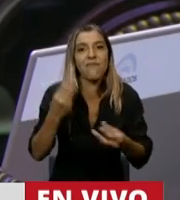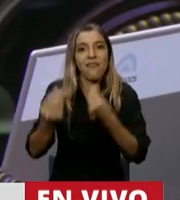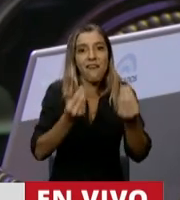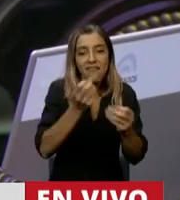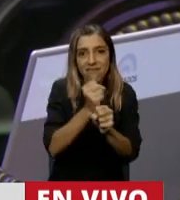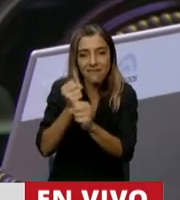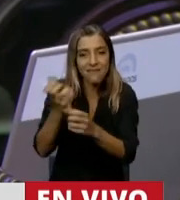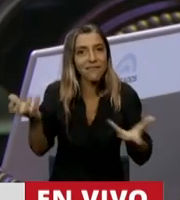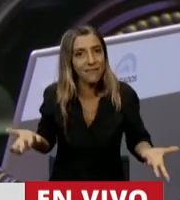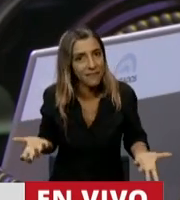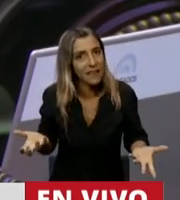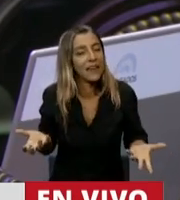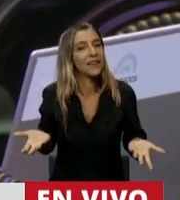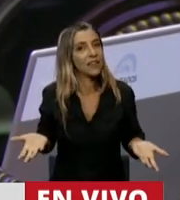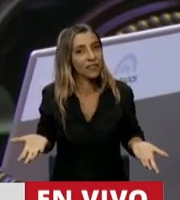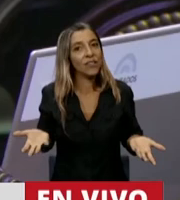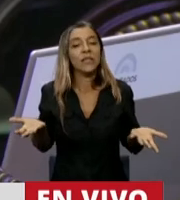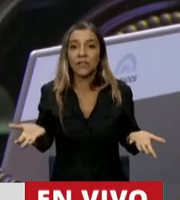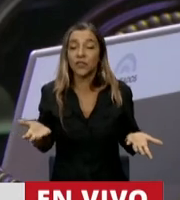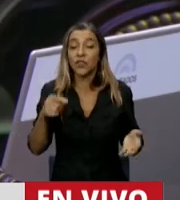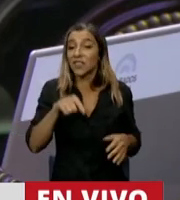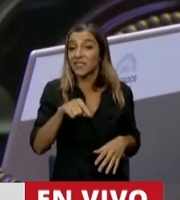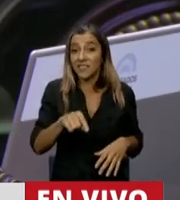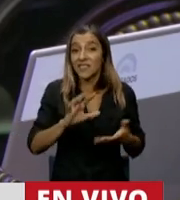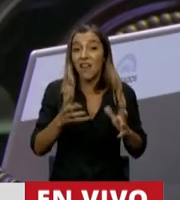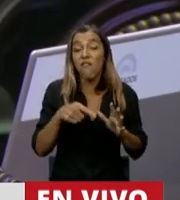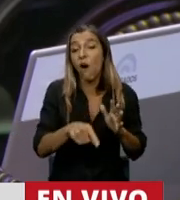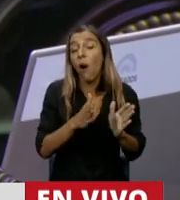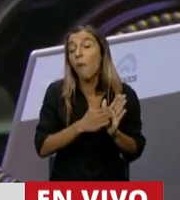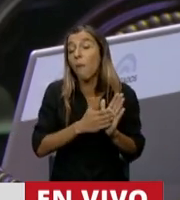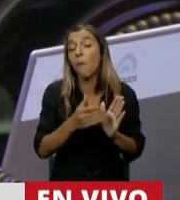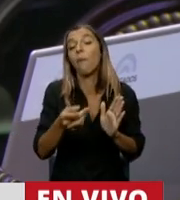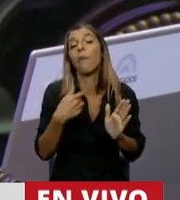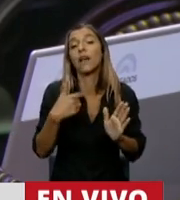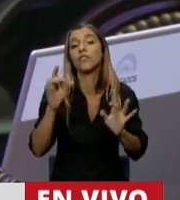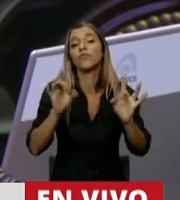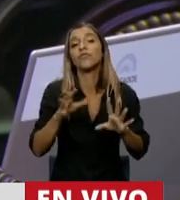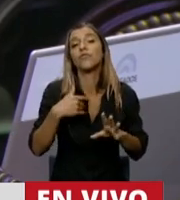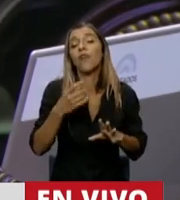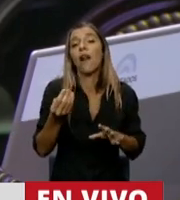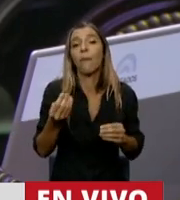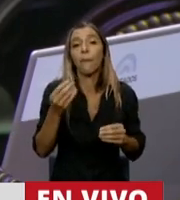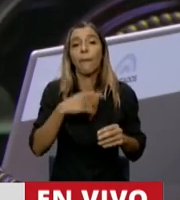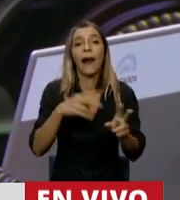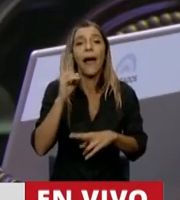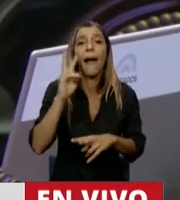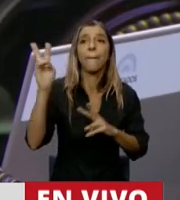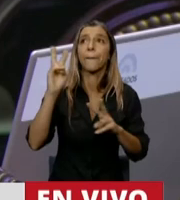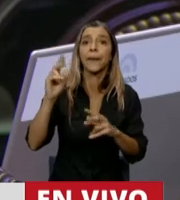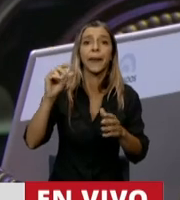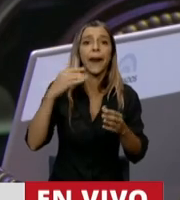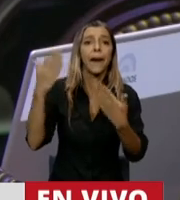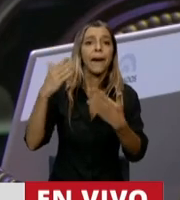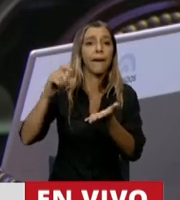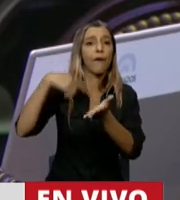En todo caso, es un aliento más a todos aquellos que están mirando hacia el otro lado del charco o hacia